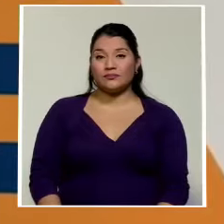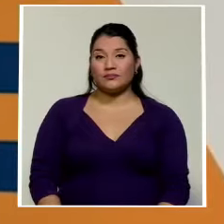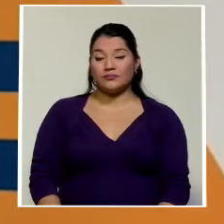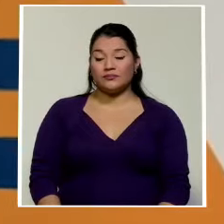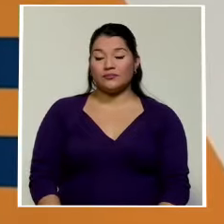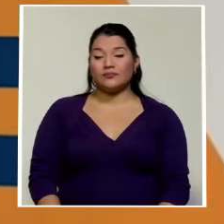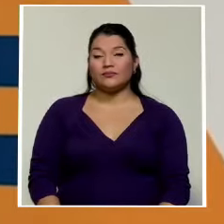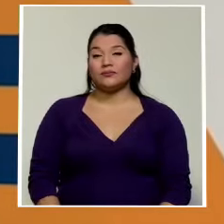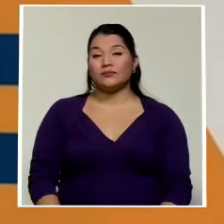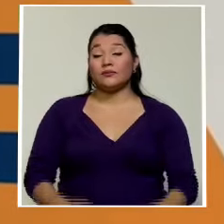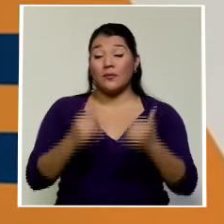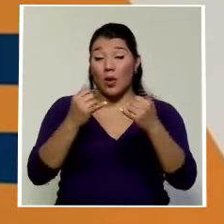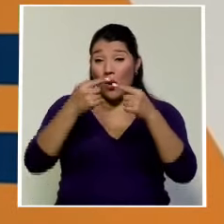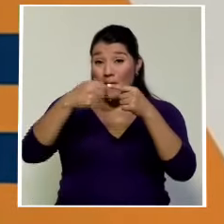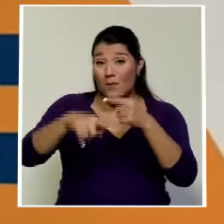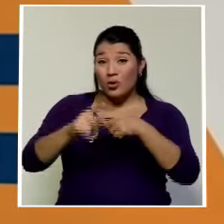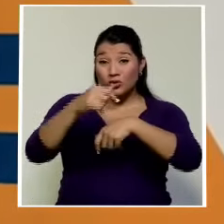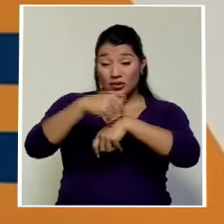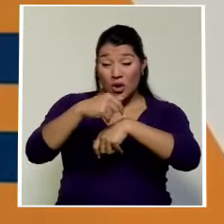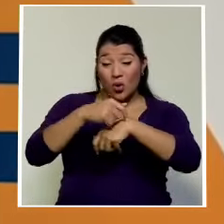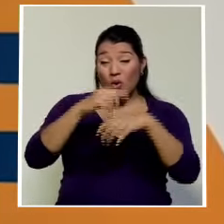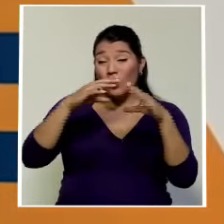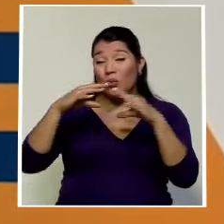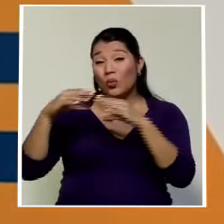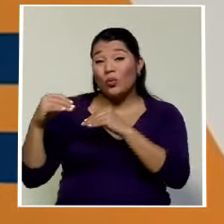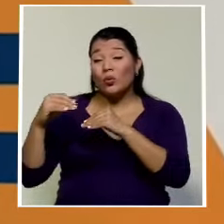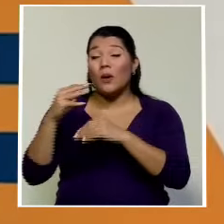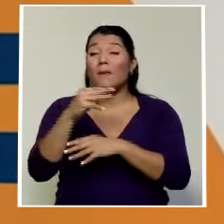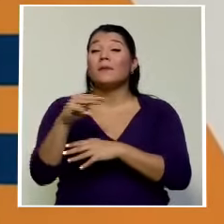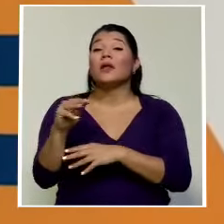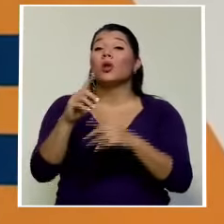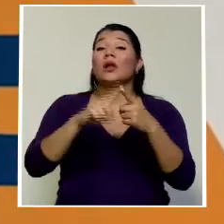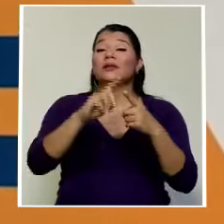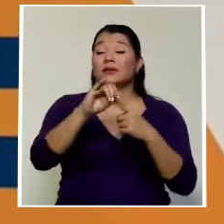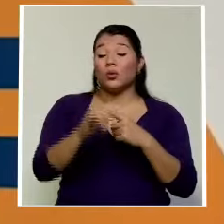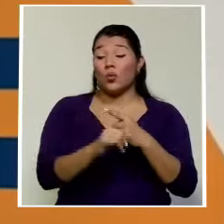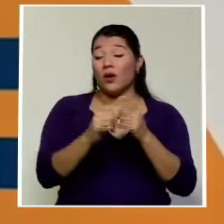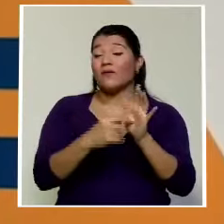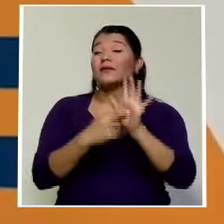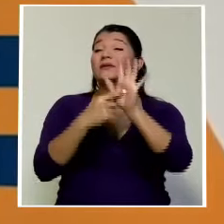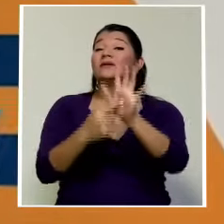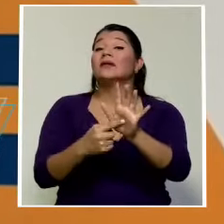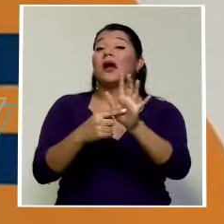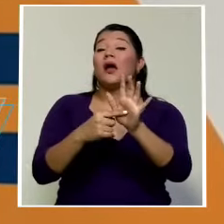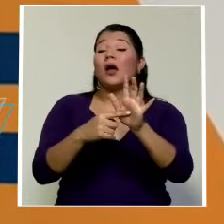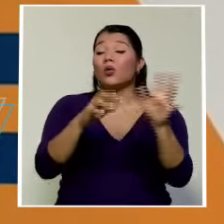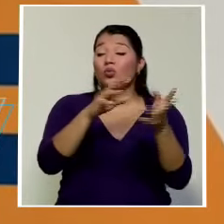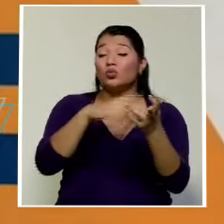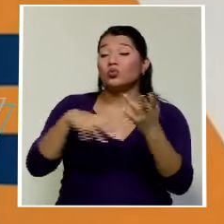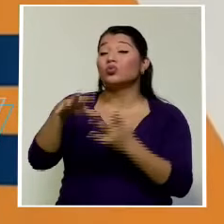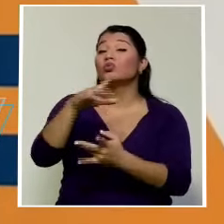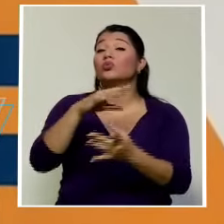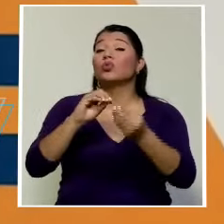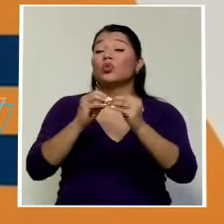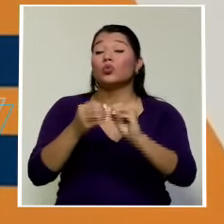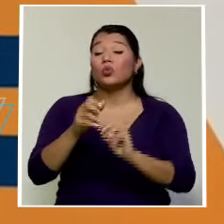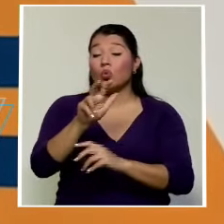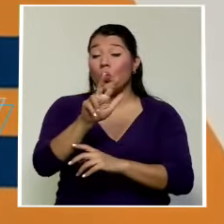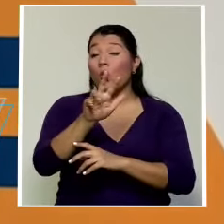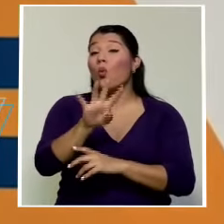En las próximas horas, noche, madrugada del miércoles al jueves, estaría transitando la onda tropical número